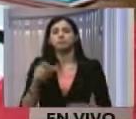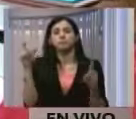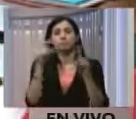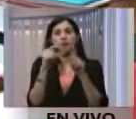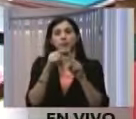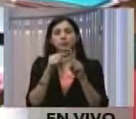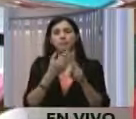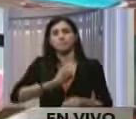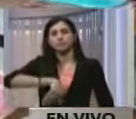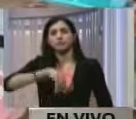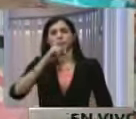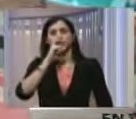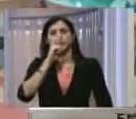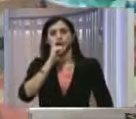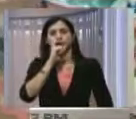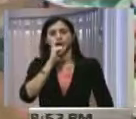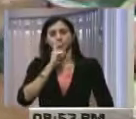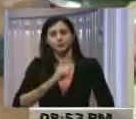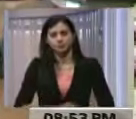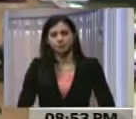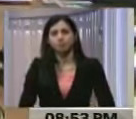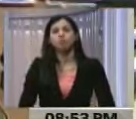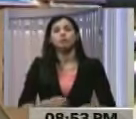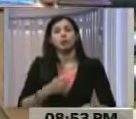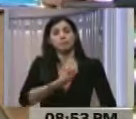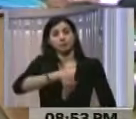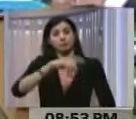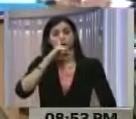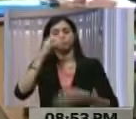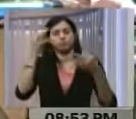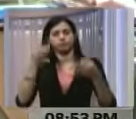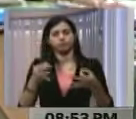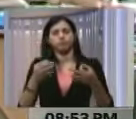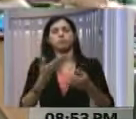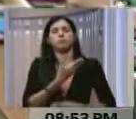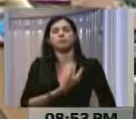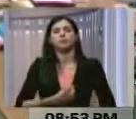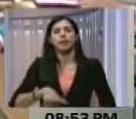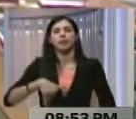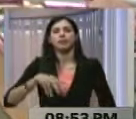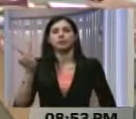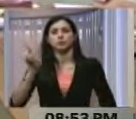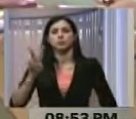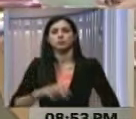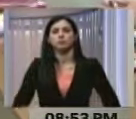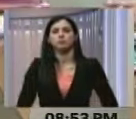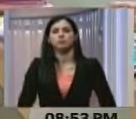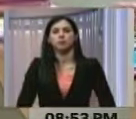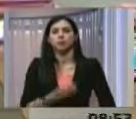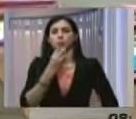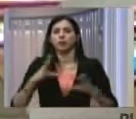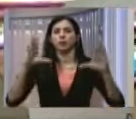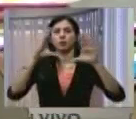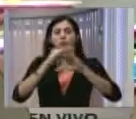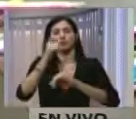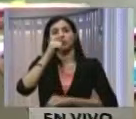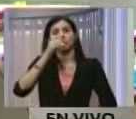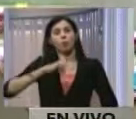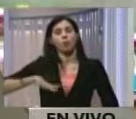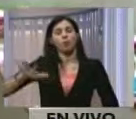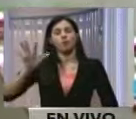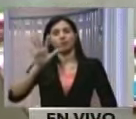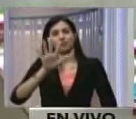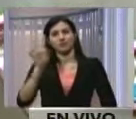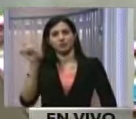del presidente constitucional de la República Bolivariana de Venezuela, Nicolás Maduro Moros. Bueno, buenas noches a toda nuestra patria,